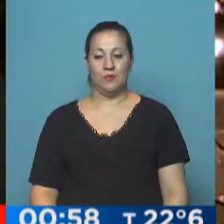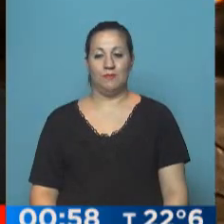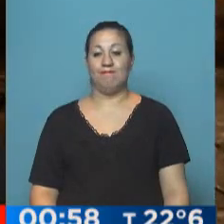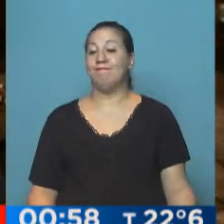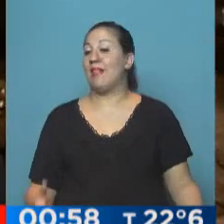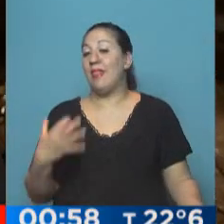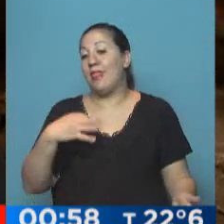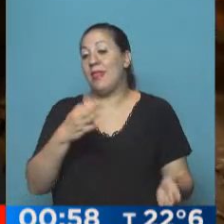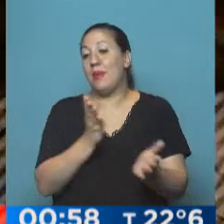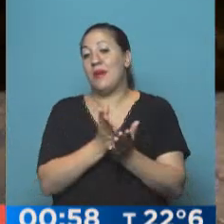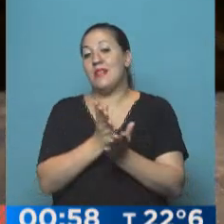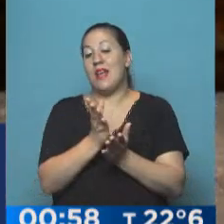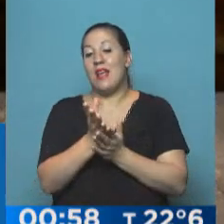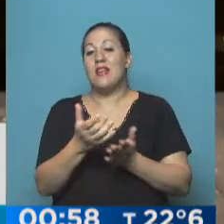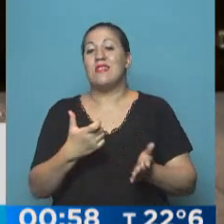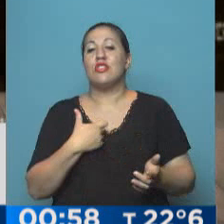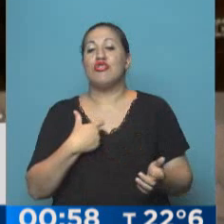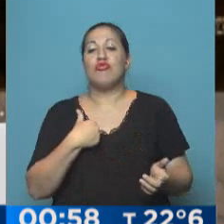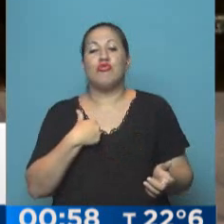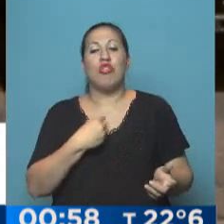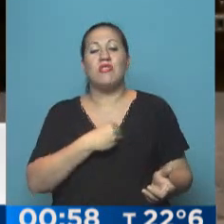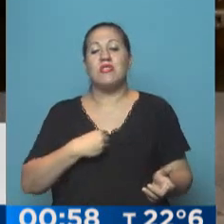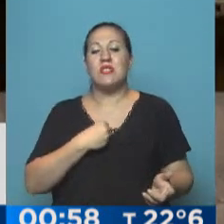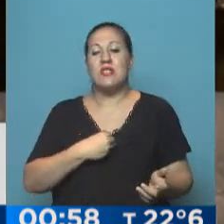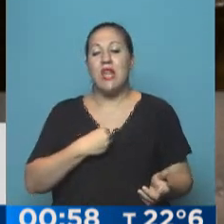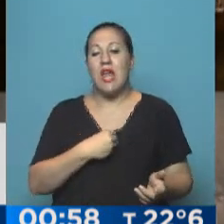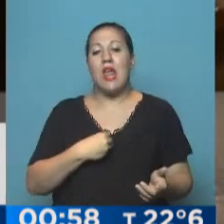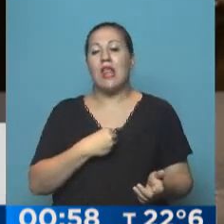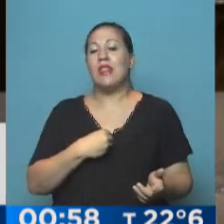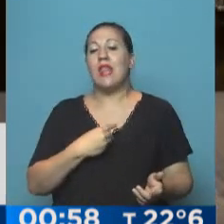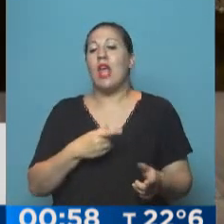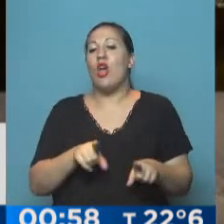Que seguir, qué sé yo, eso fue lo que me la sensación de que